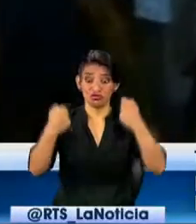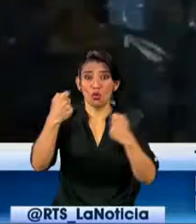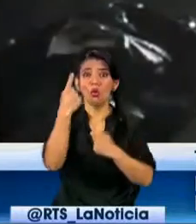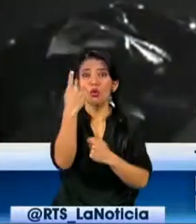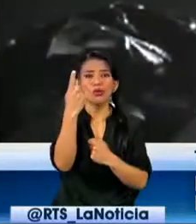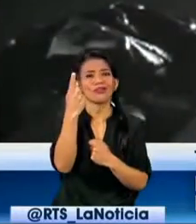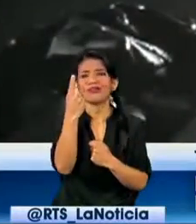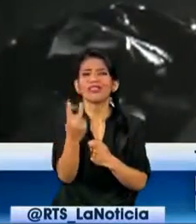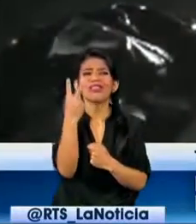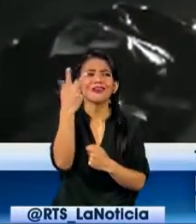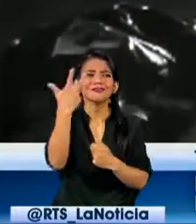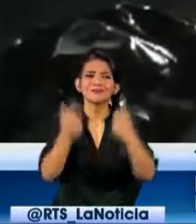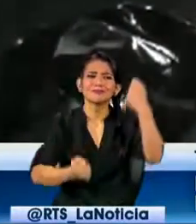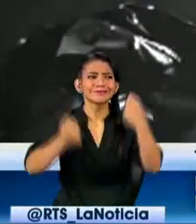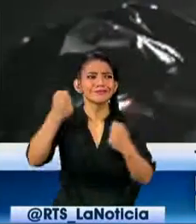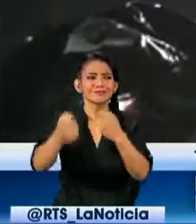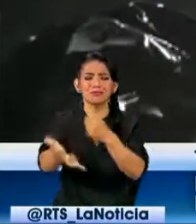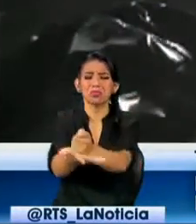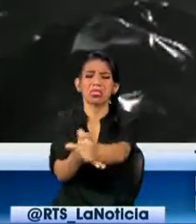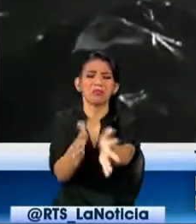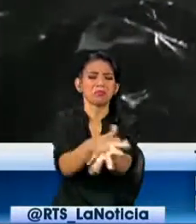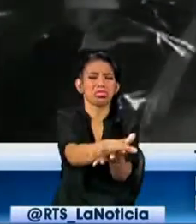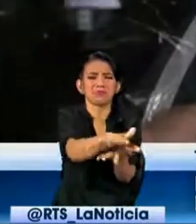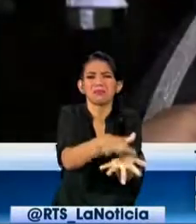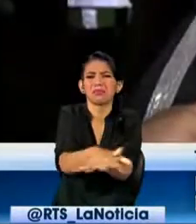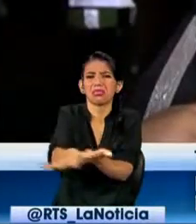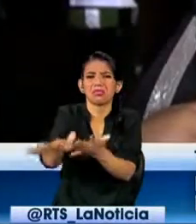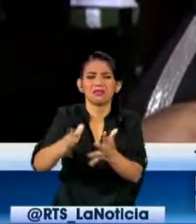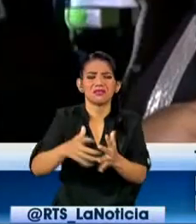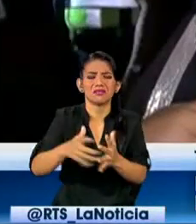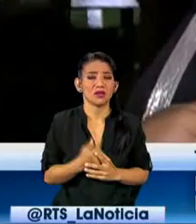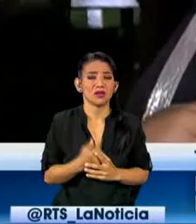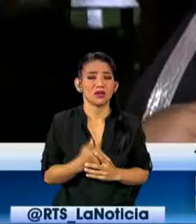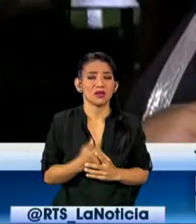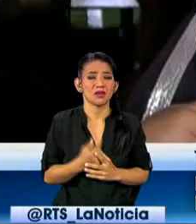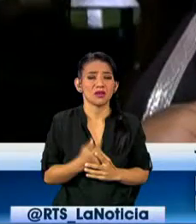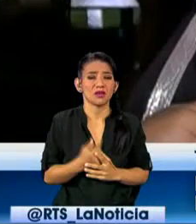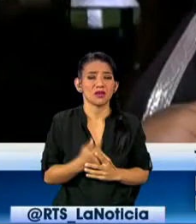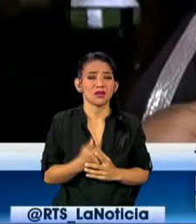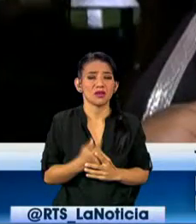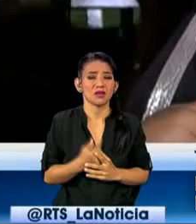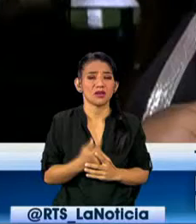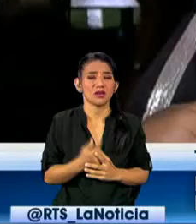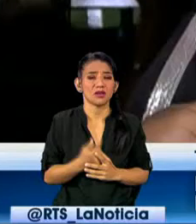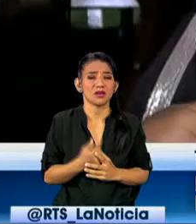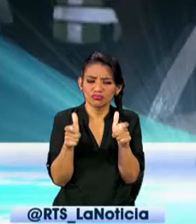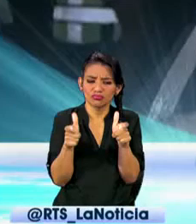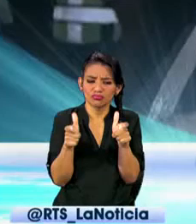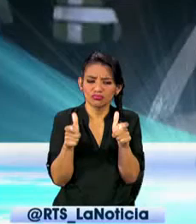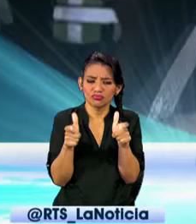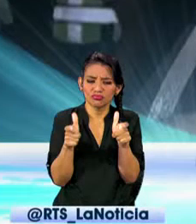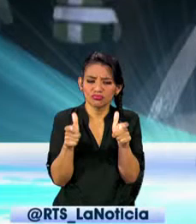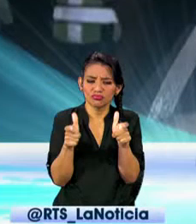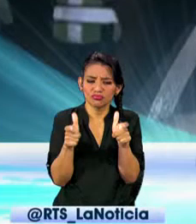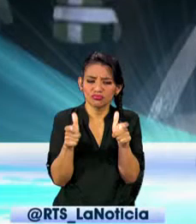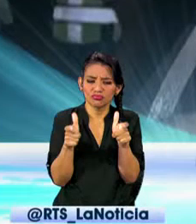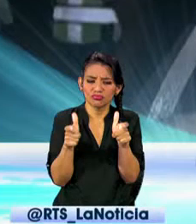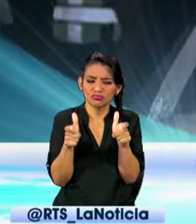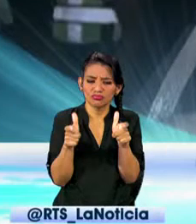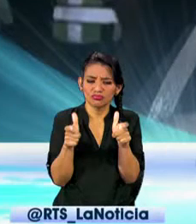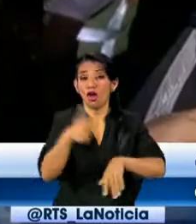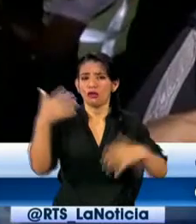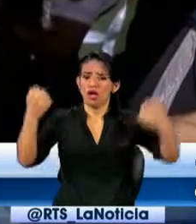los cuerpos que quedaron destrozados en la calzada. Es un vehículo liviano, estamos viendo la marca y modelo, un vehículo